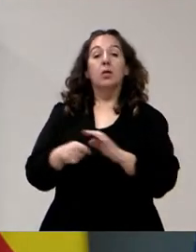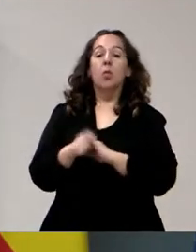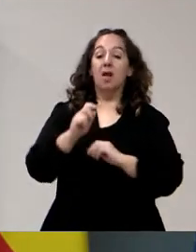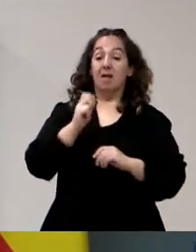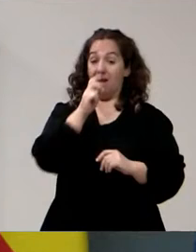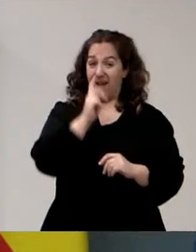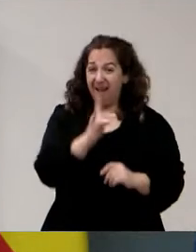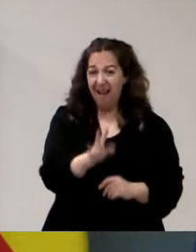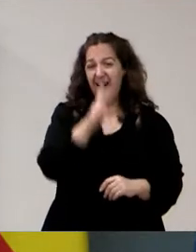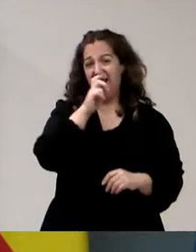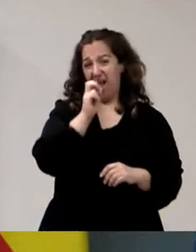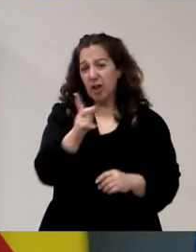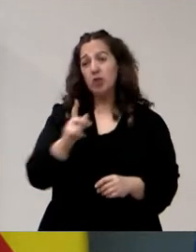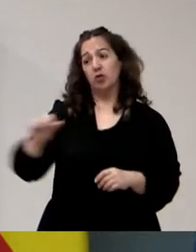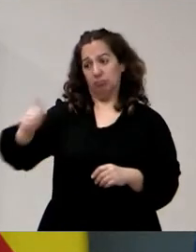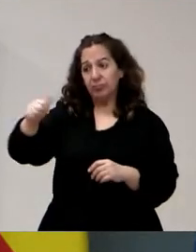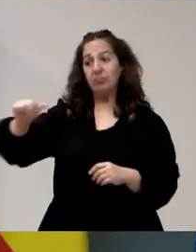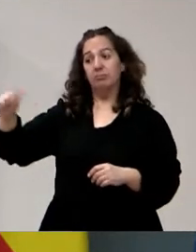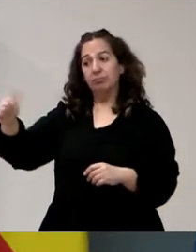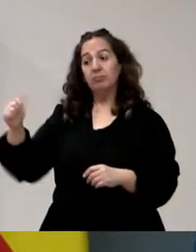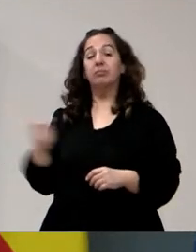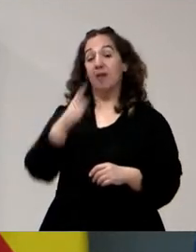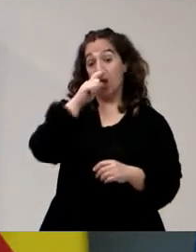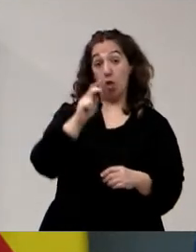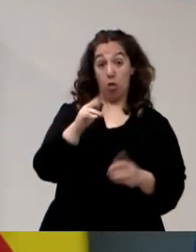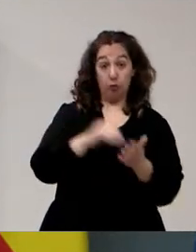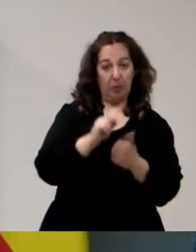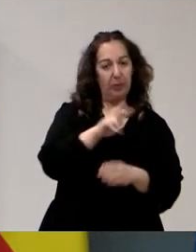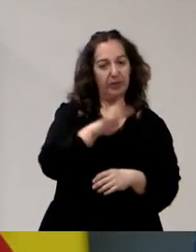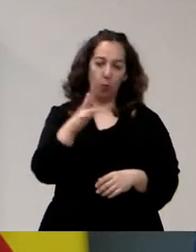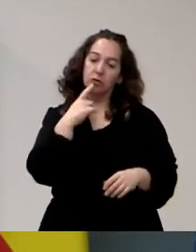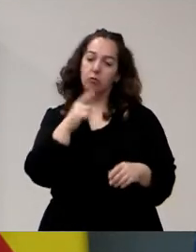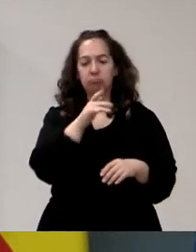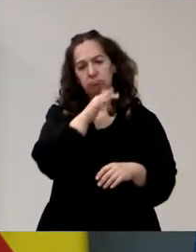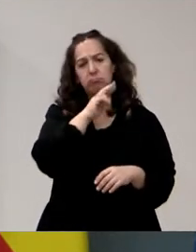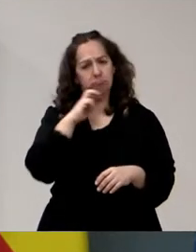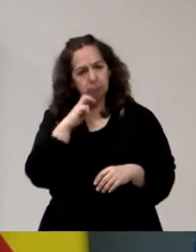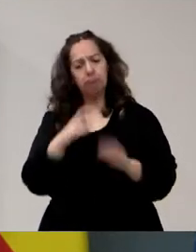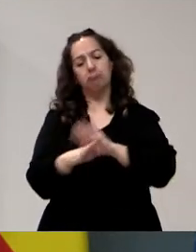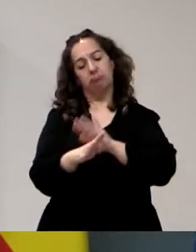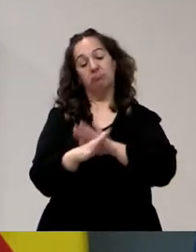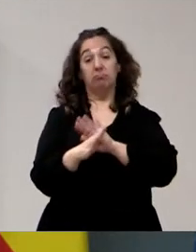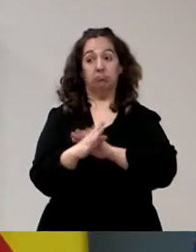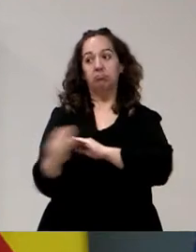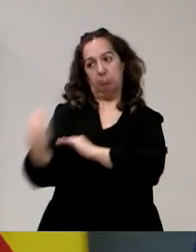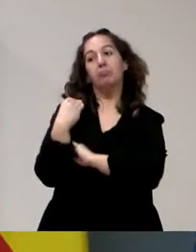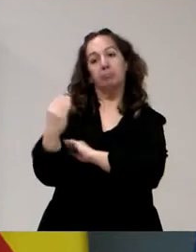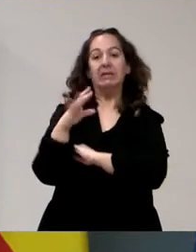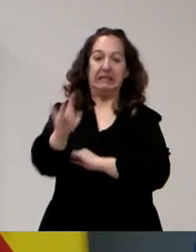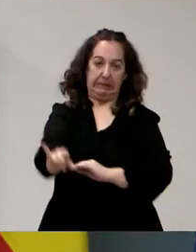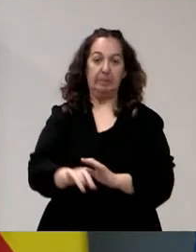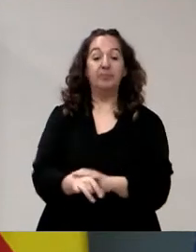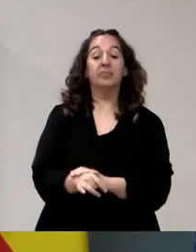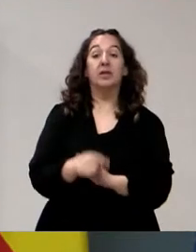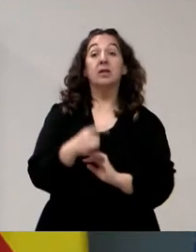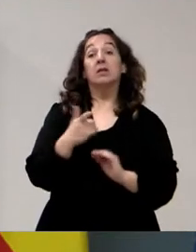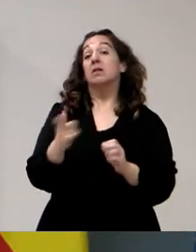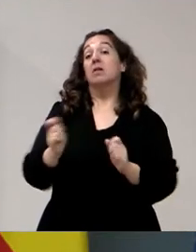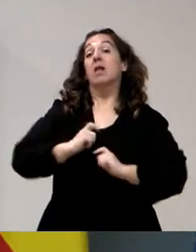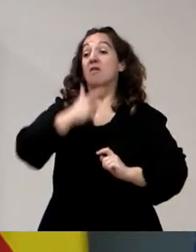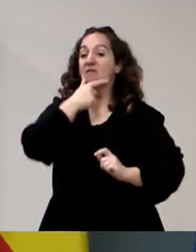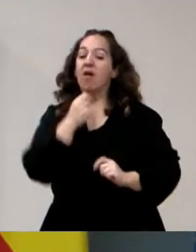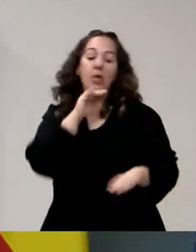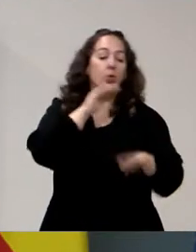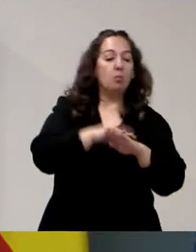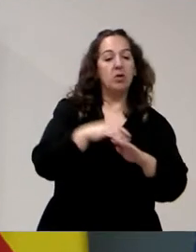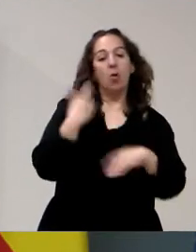plurianuales para el 2024 se mantienen y por lo tanto van a permitir eh cumplir eh o